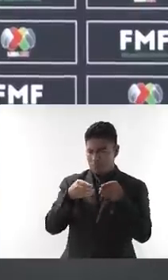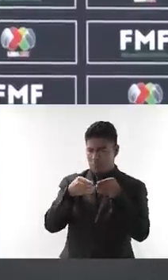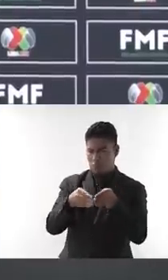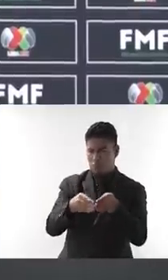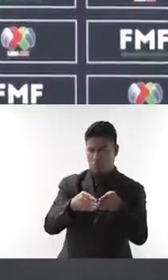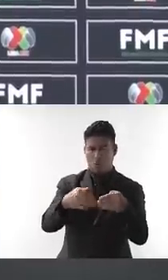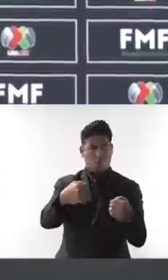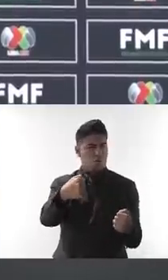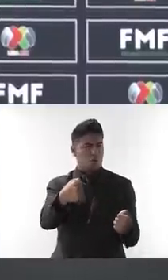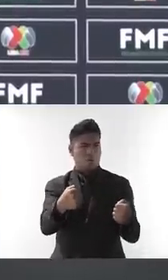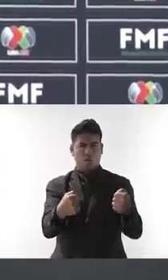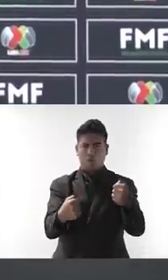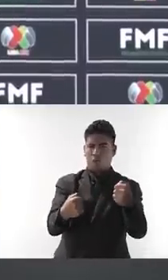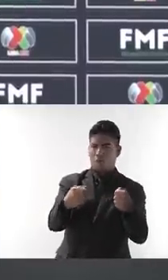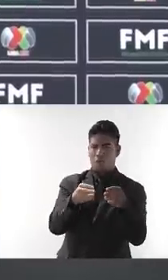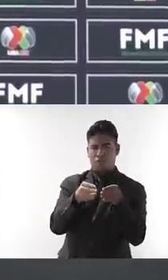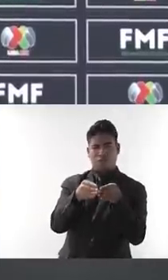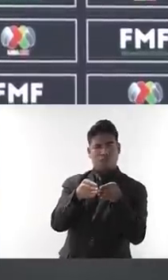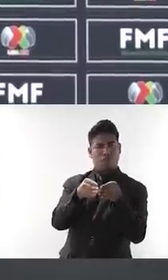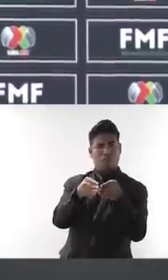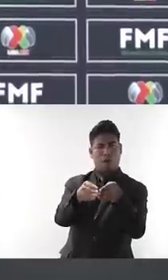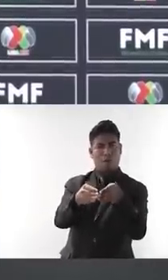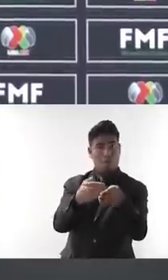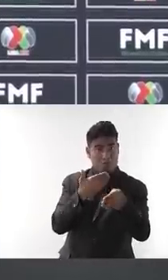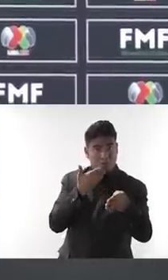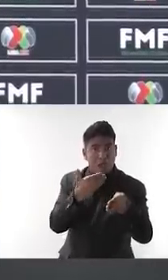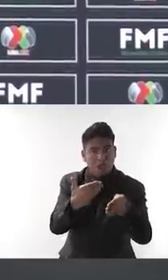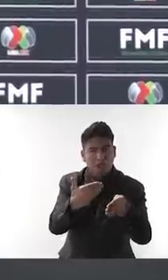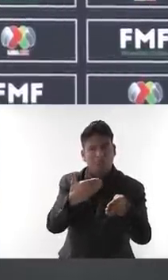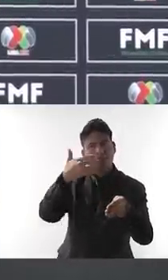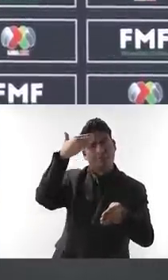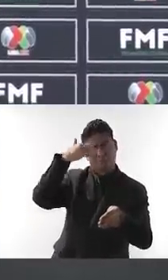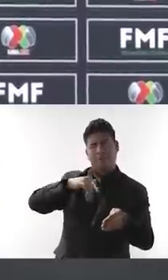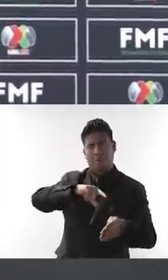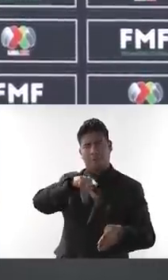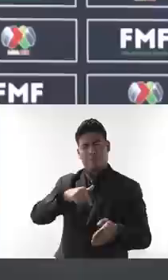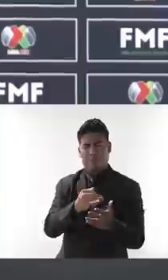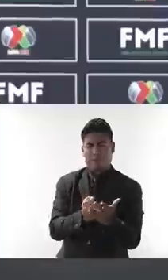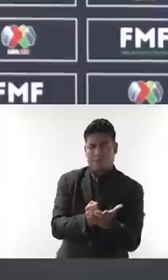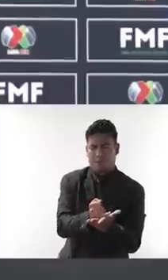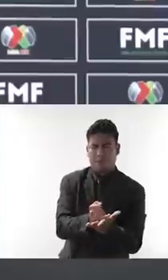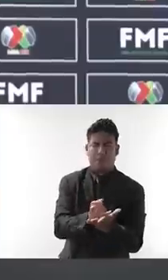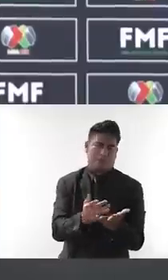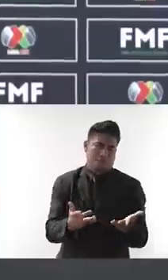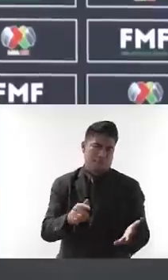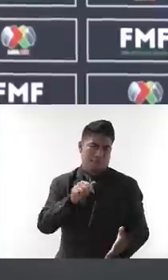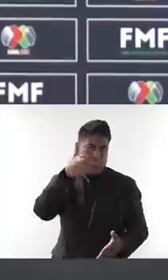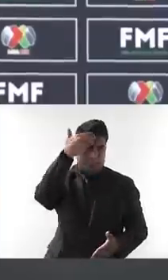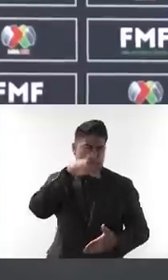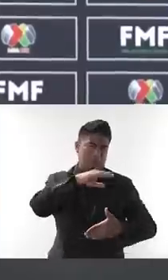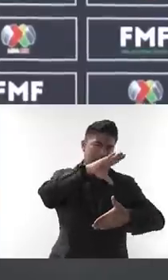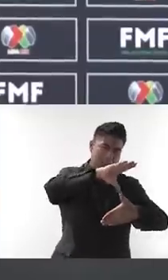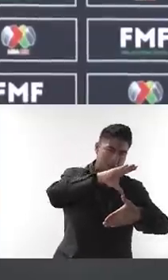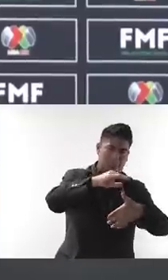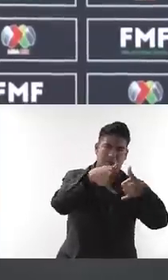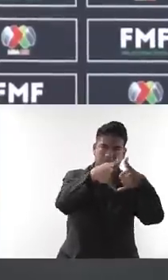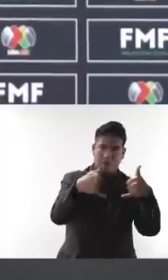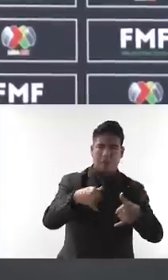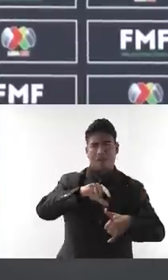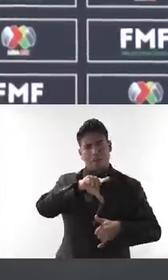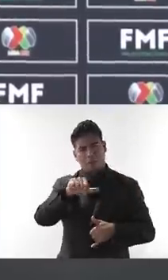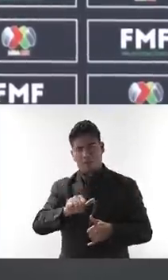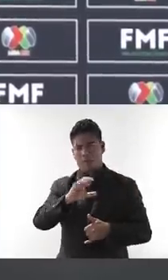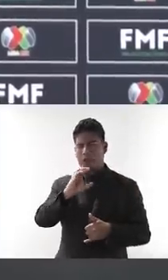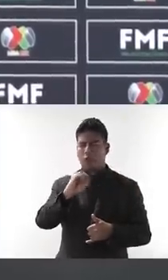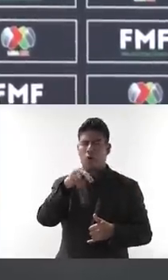los veranos estaremos evaluando Copas Américas, Copa Oro primero, Copa América y luego el torneo que venga de CONCACAF y de FIFA